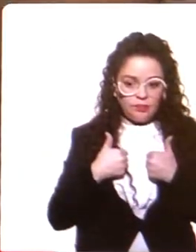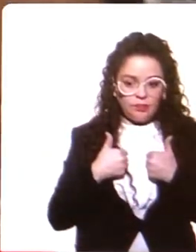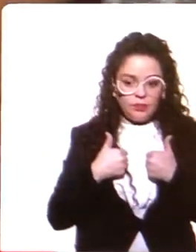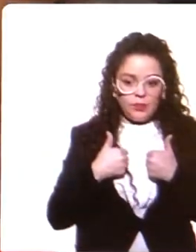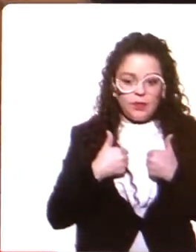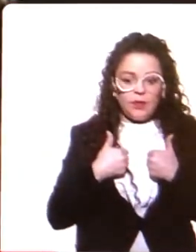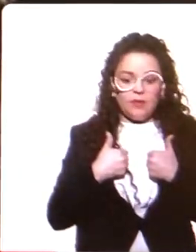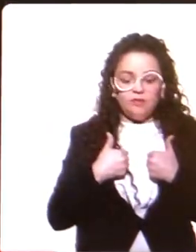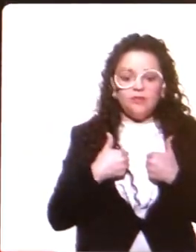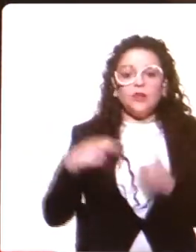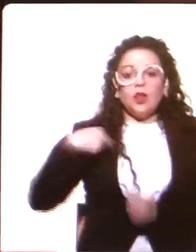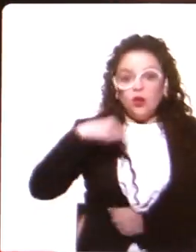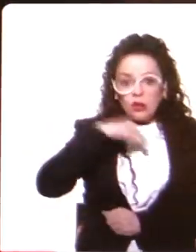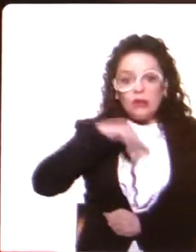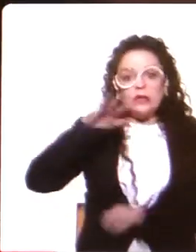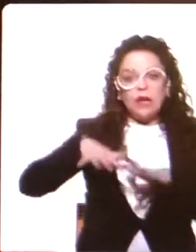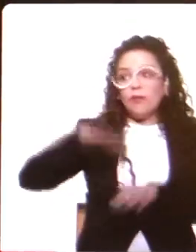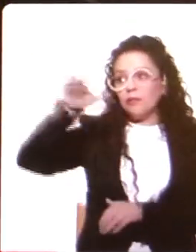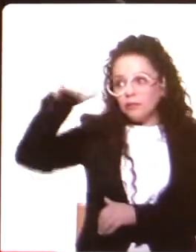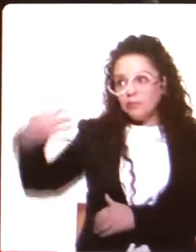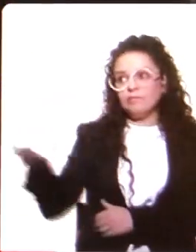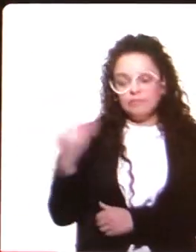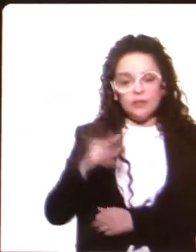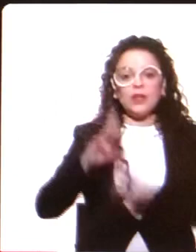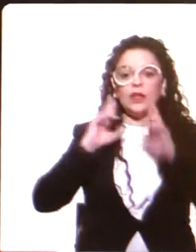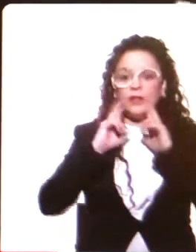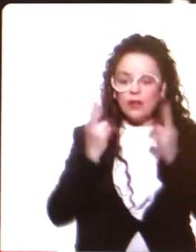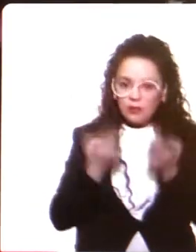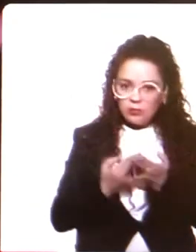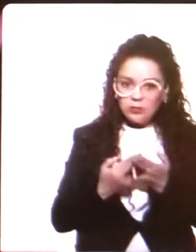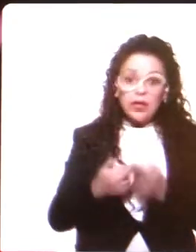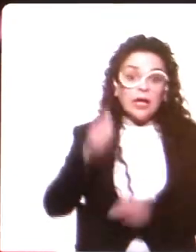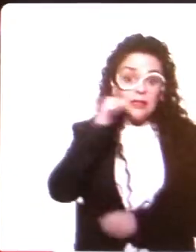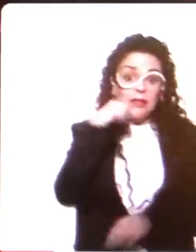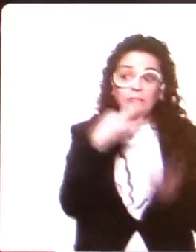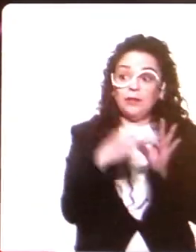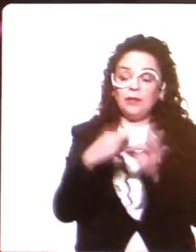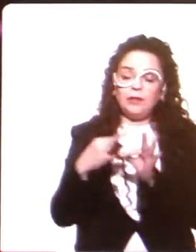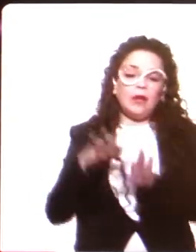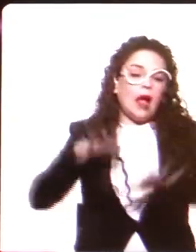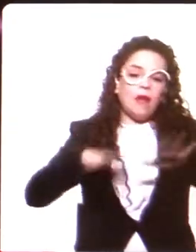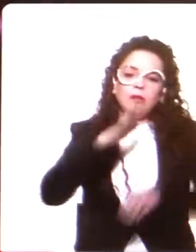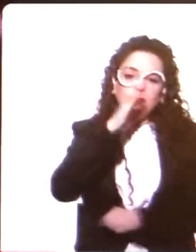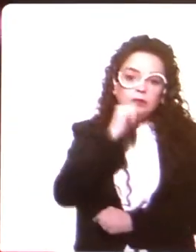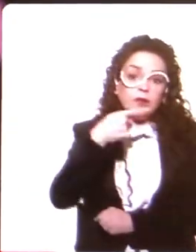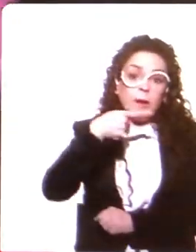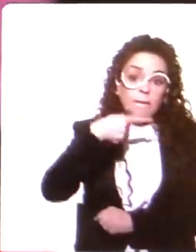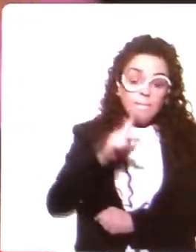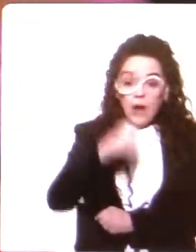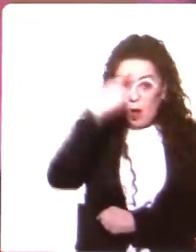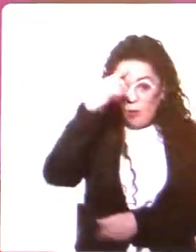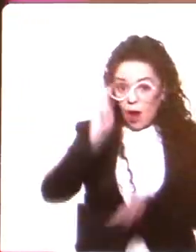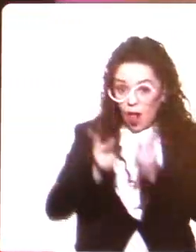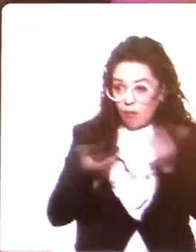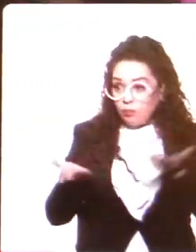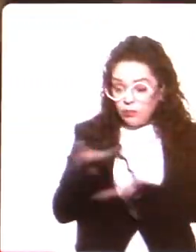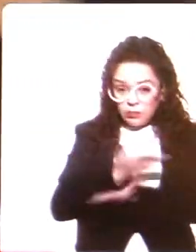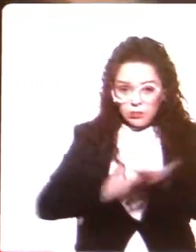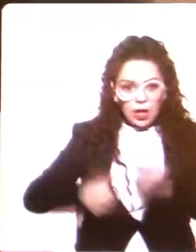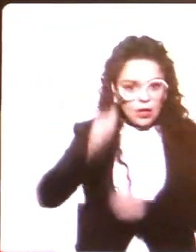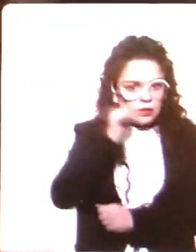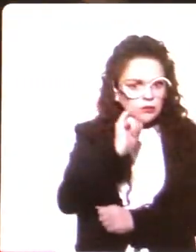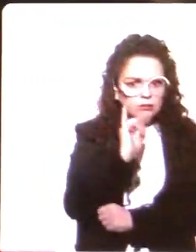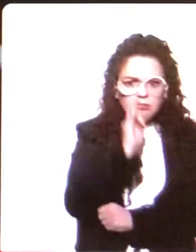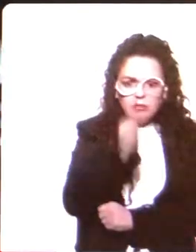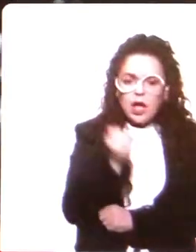el choque el choque la represión que haya sangre que corra sangre que haya balazos que haya heridos Y